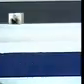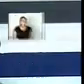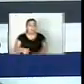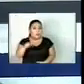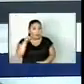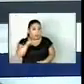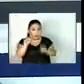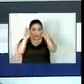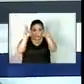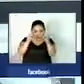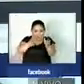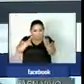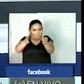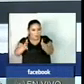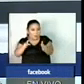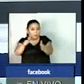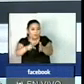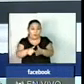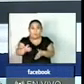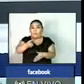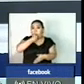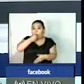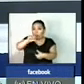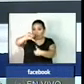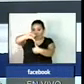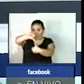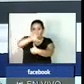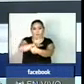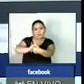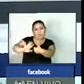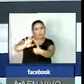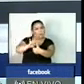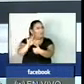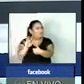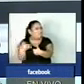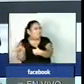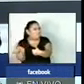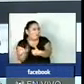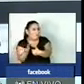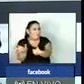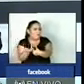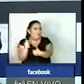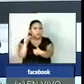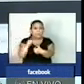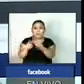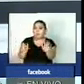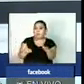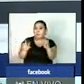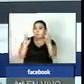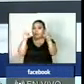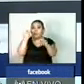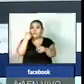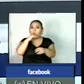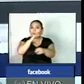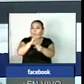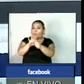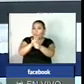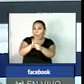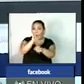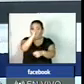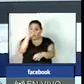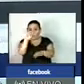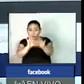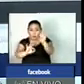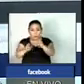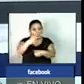En este segmento vamos con información regional vamos a conocer cómo está ocurriendo y qué es lo que está ocurriendo con la pandemia del coronavirus en algunos países